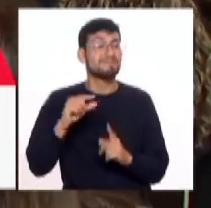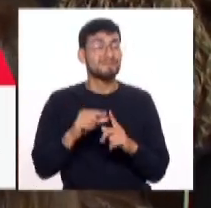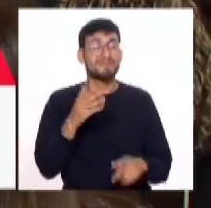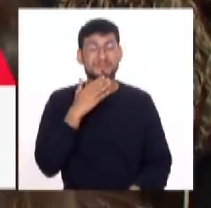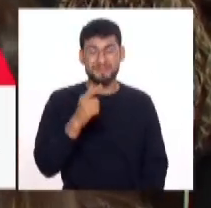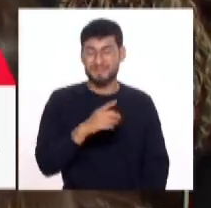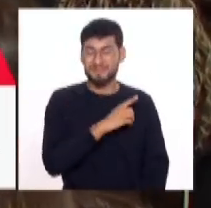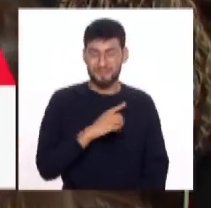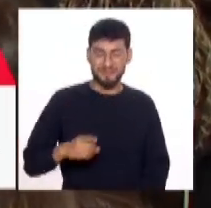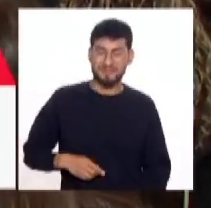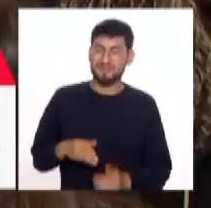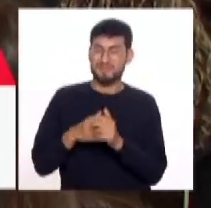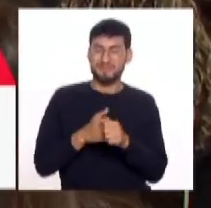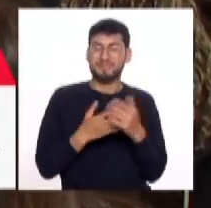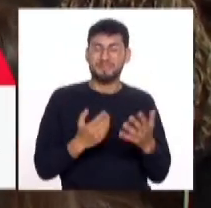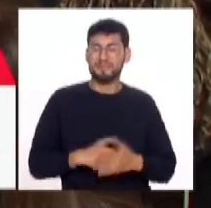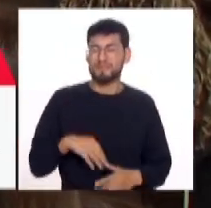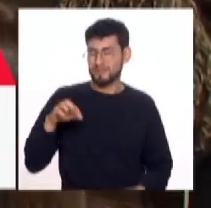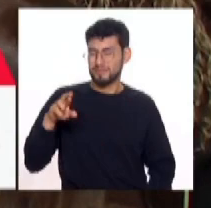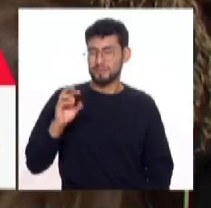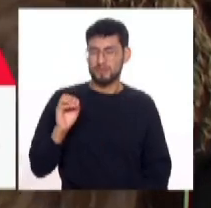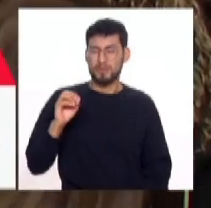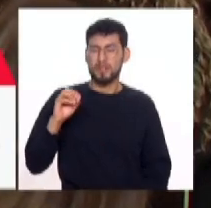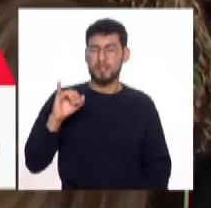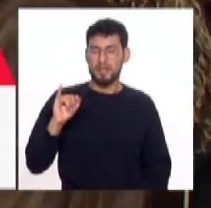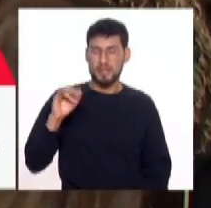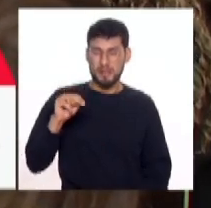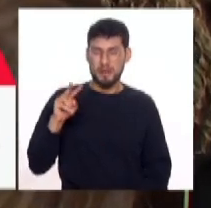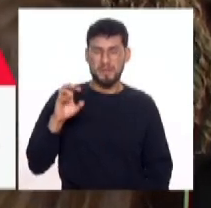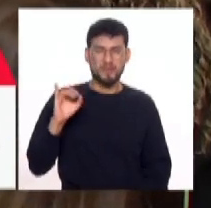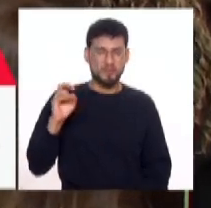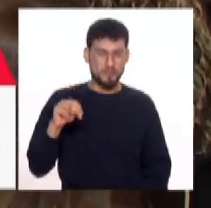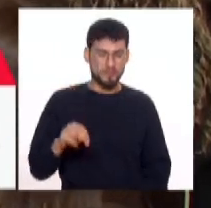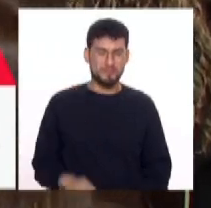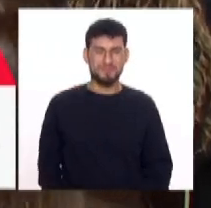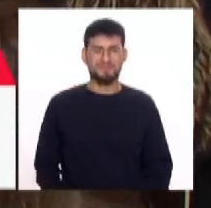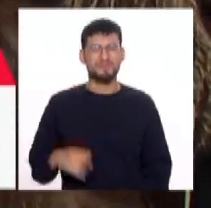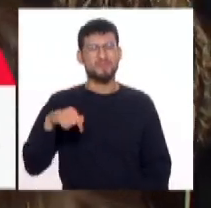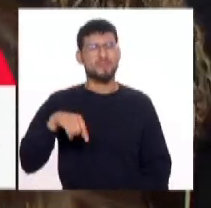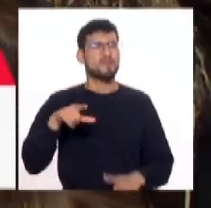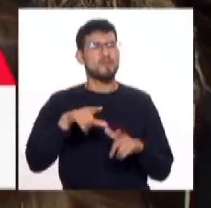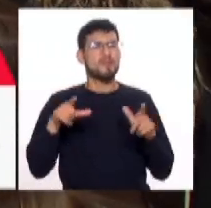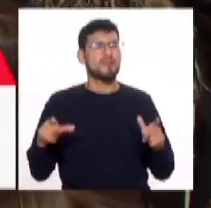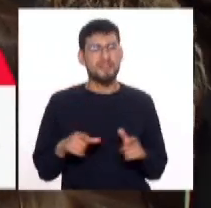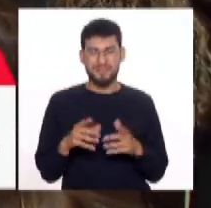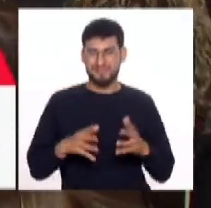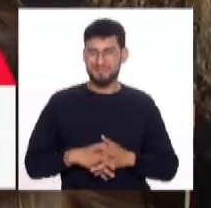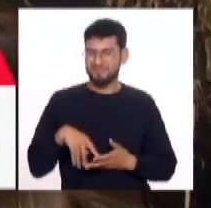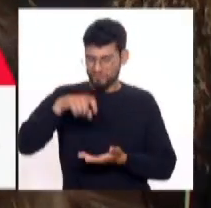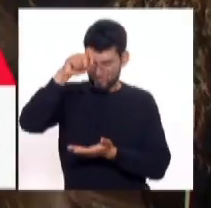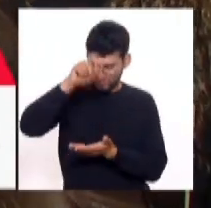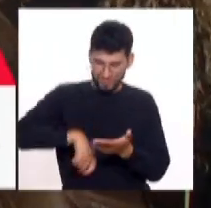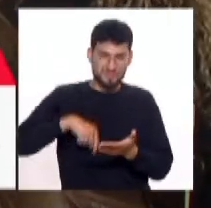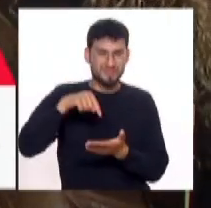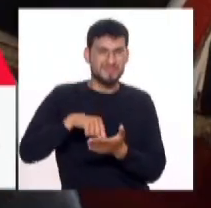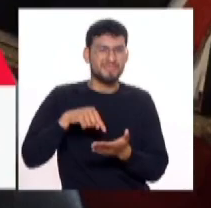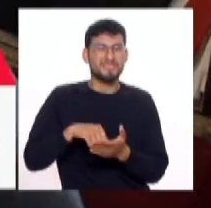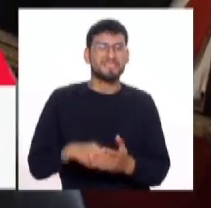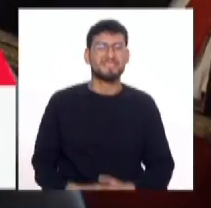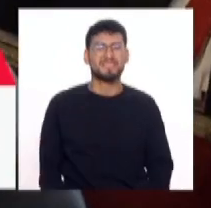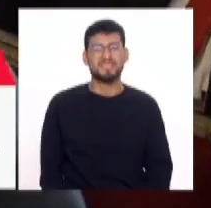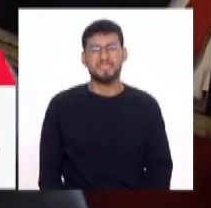del director ejecutivo de Pro Inversión. Ceremonia de suscripción del